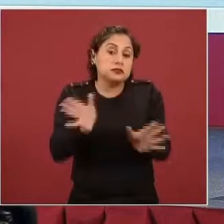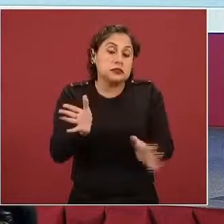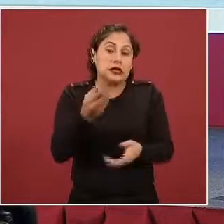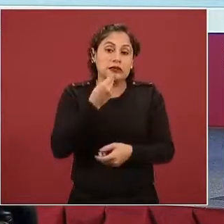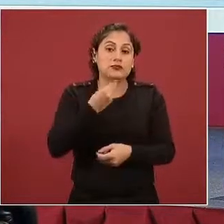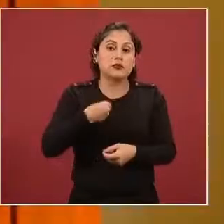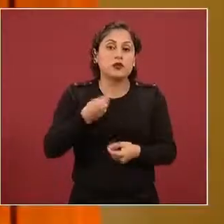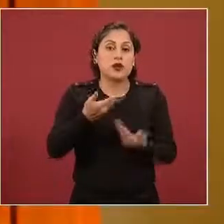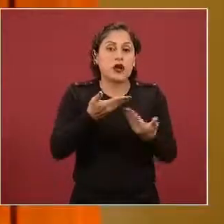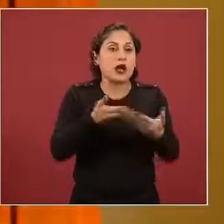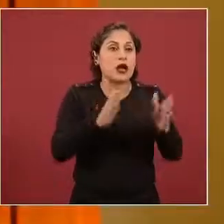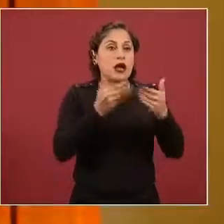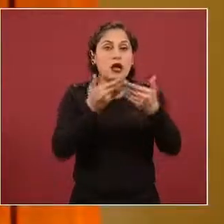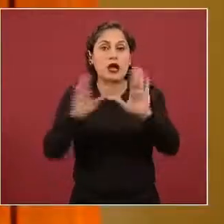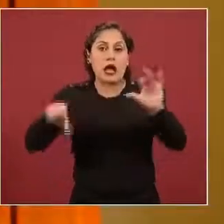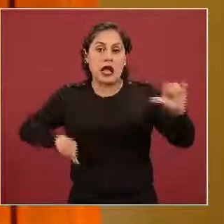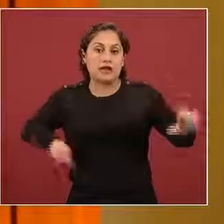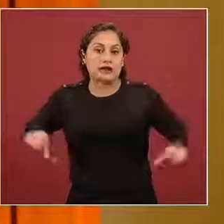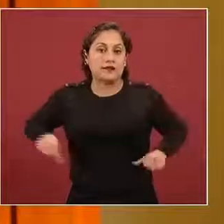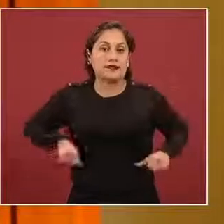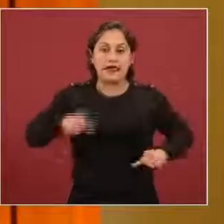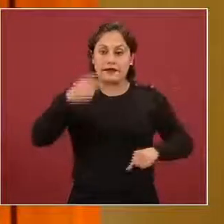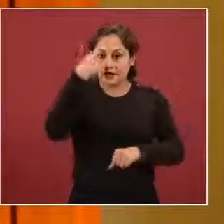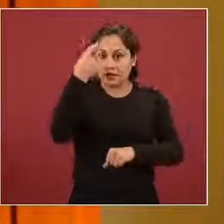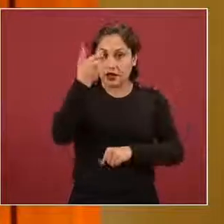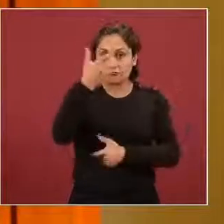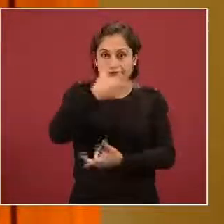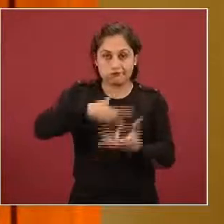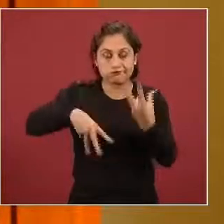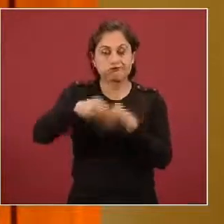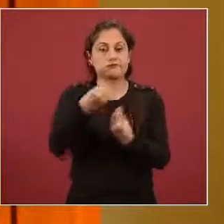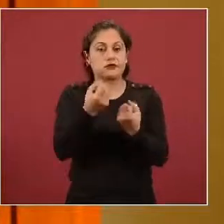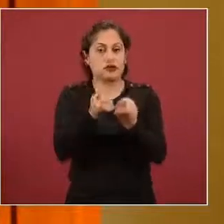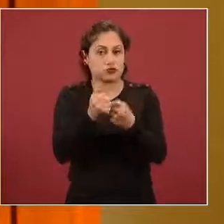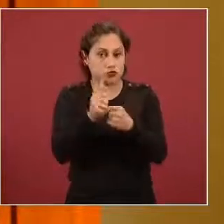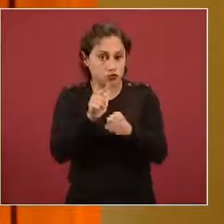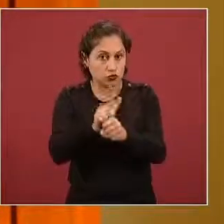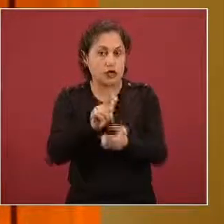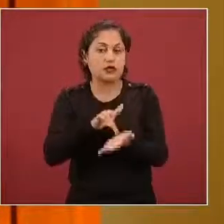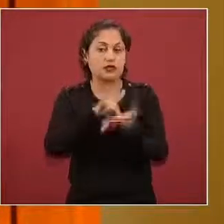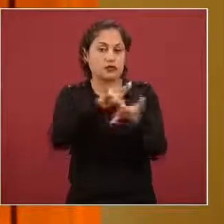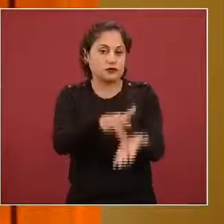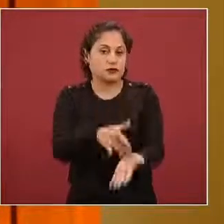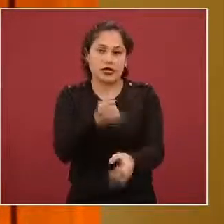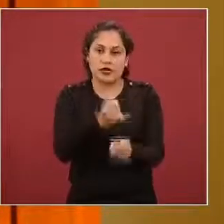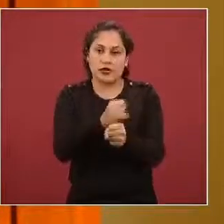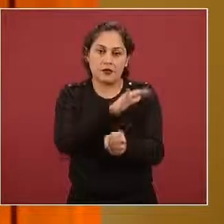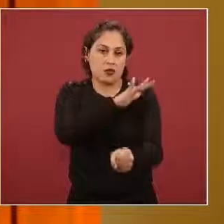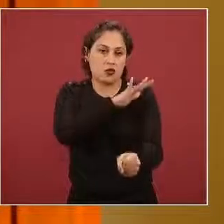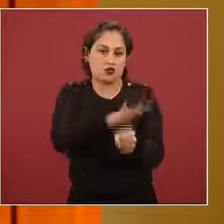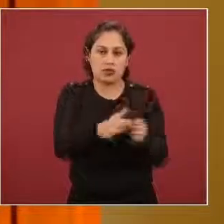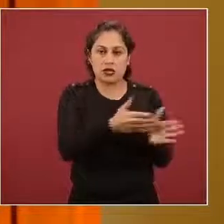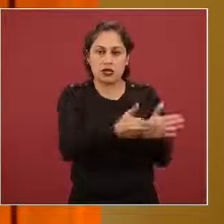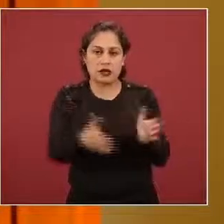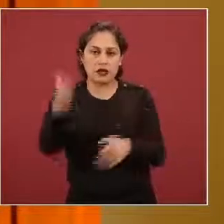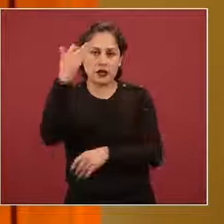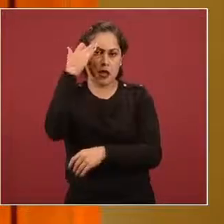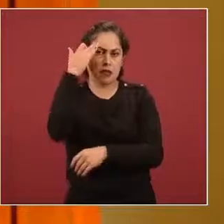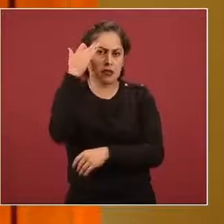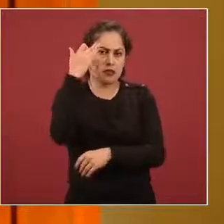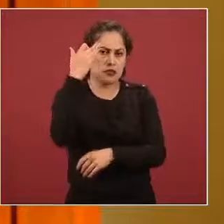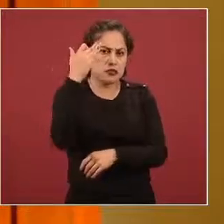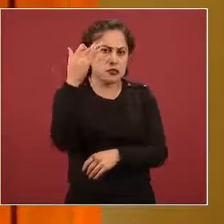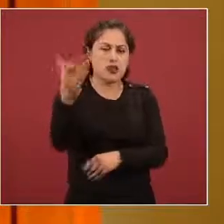y sociales. Ningún país podría resistir tantas semanas, tantos meses con restricciones tan severas,